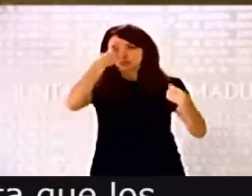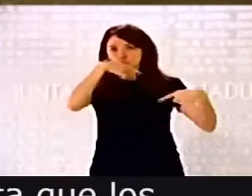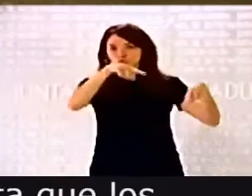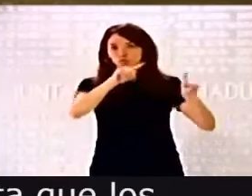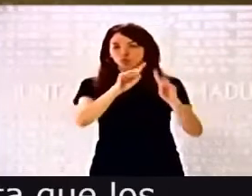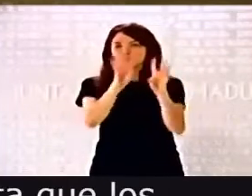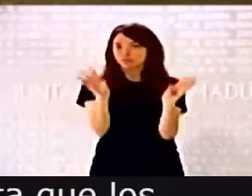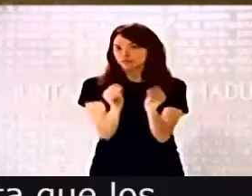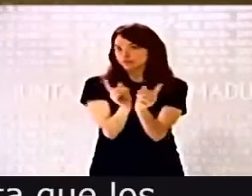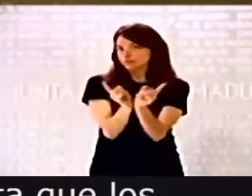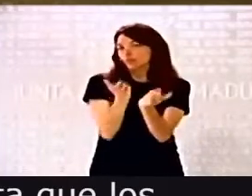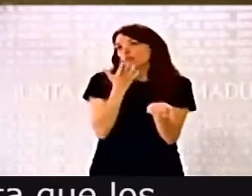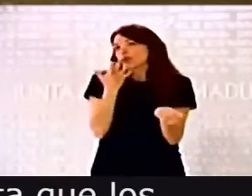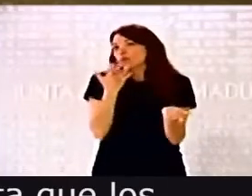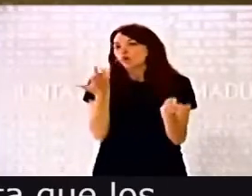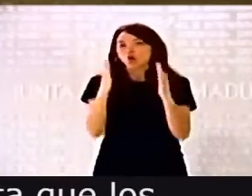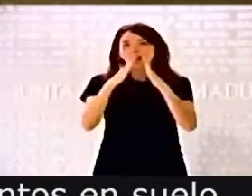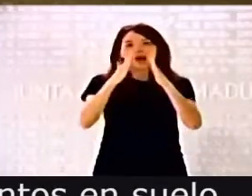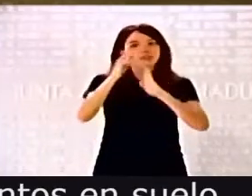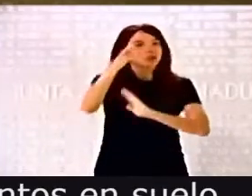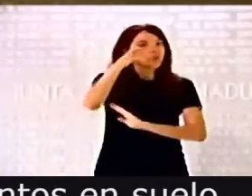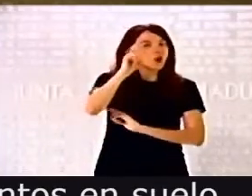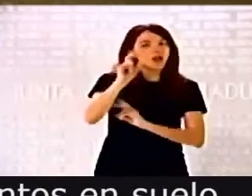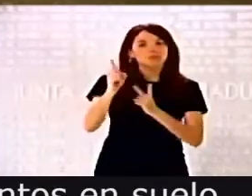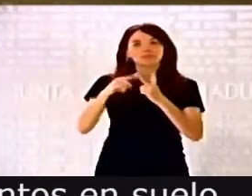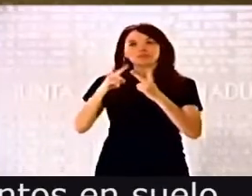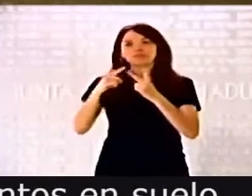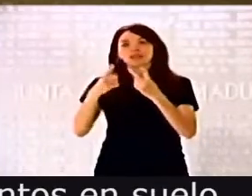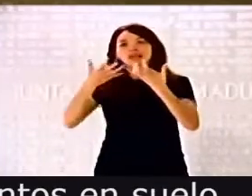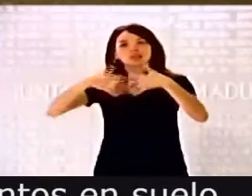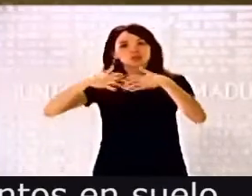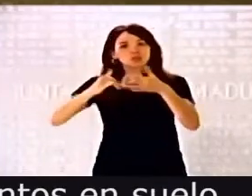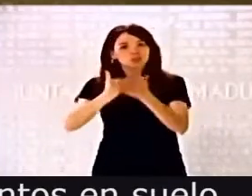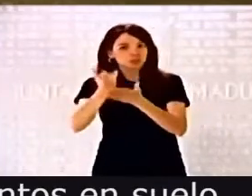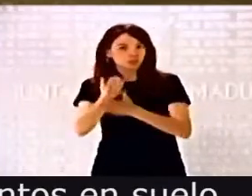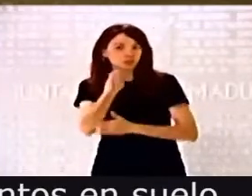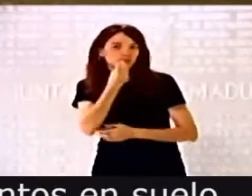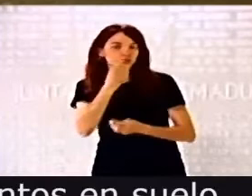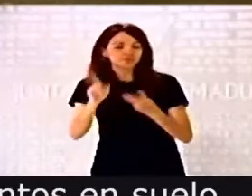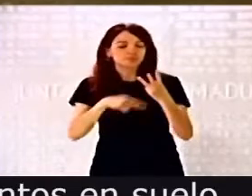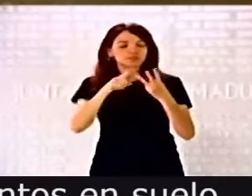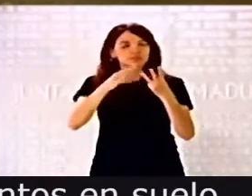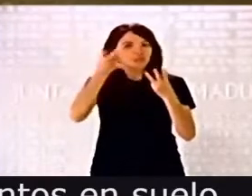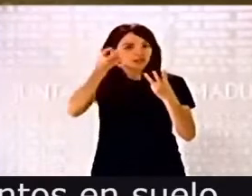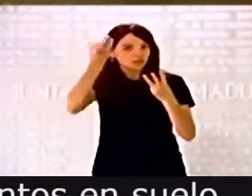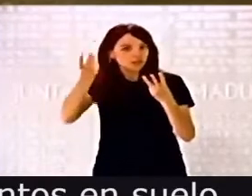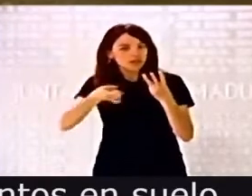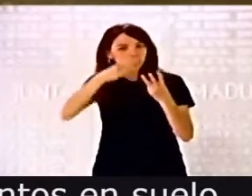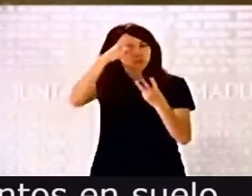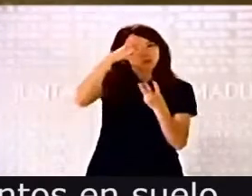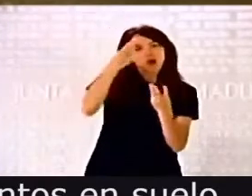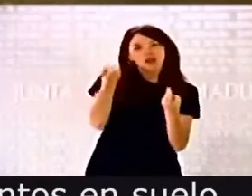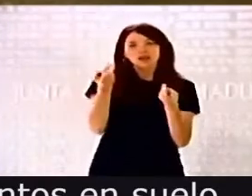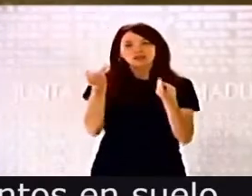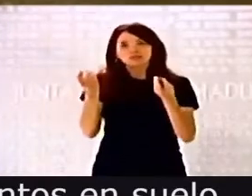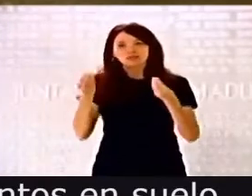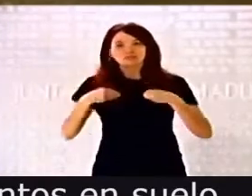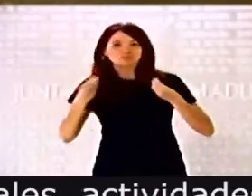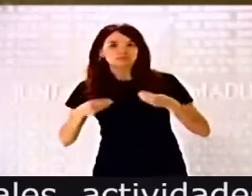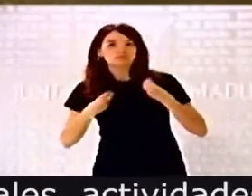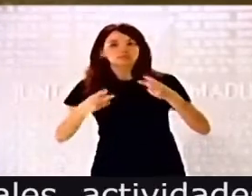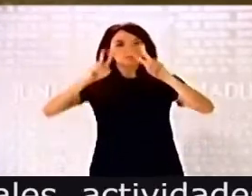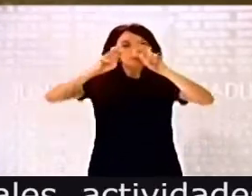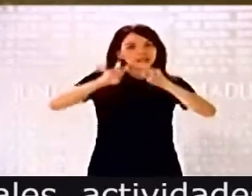casas rurales, industria agroalimentaria, actividades culturales, educativas, de investigación,